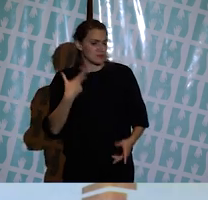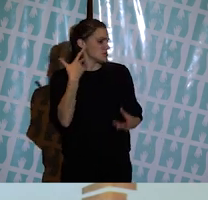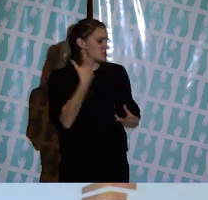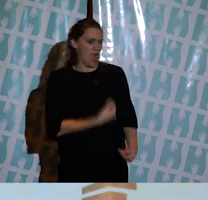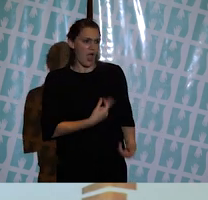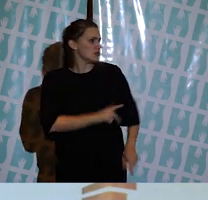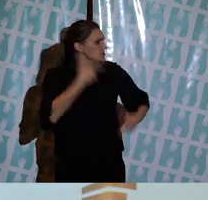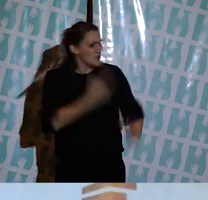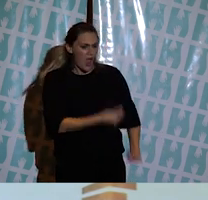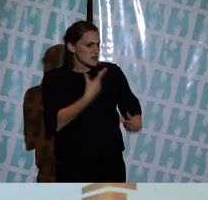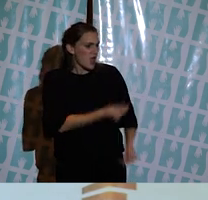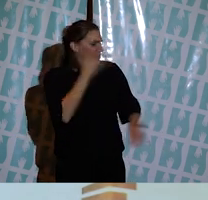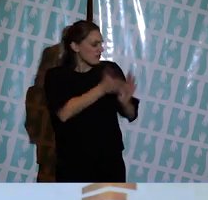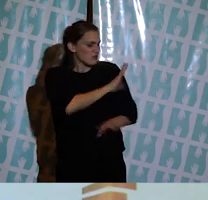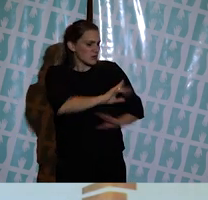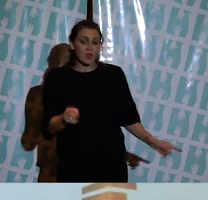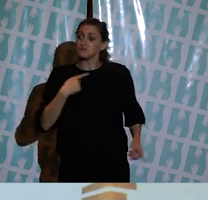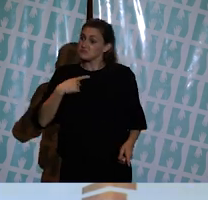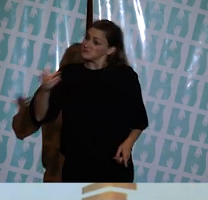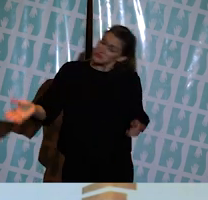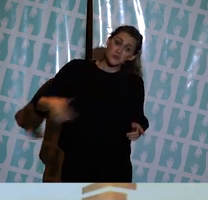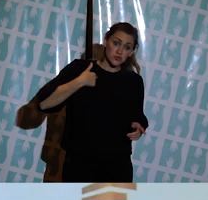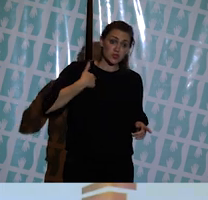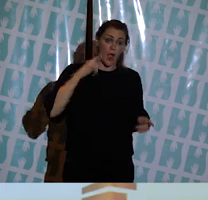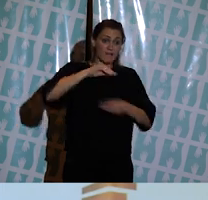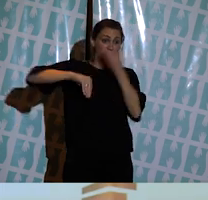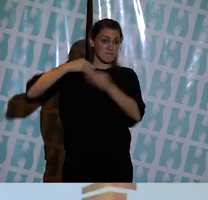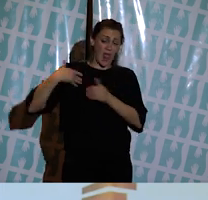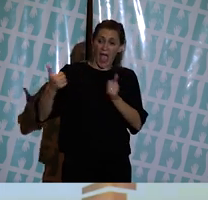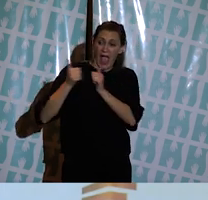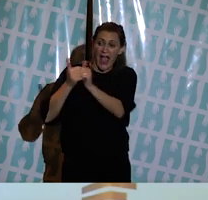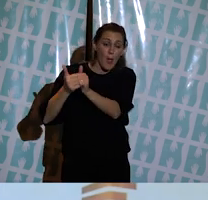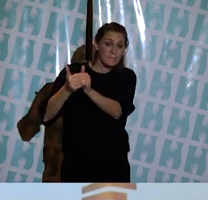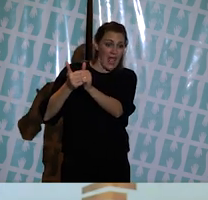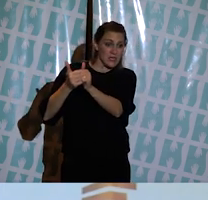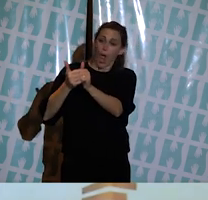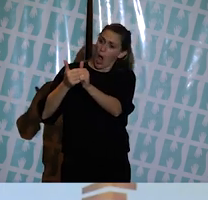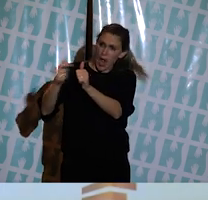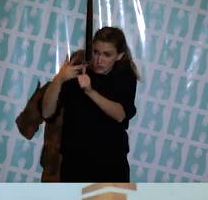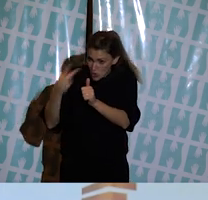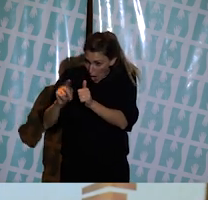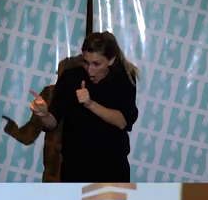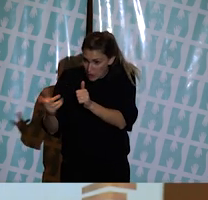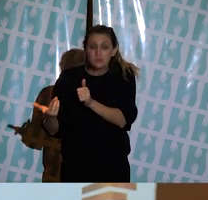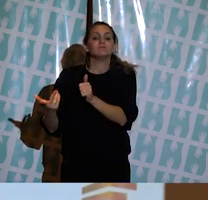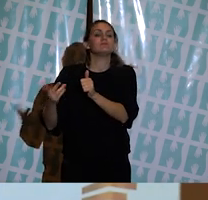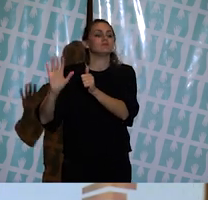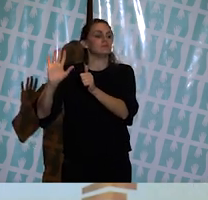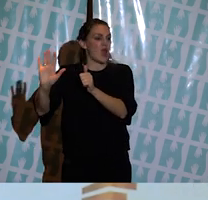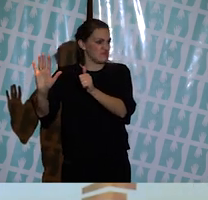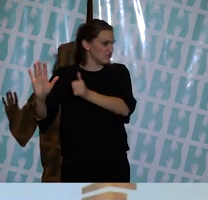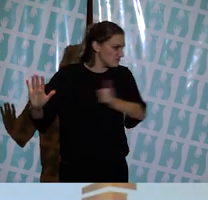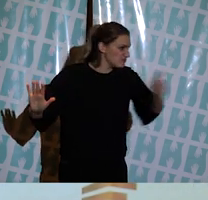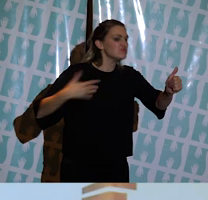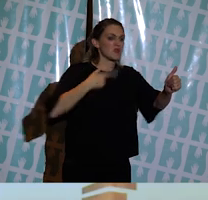orientación. ¿Para qué? Para que te digan, bueno, vamos a hacer esto. Bueno, toda esa reingeniería para